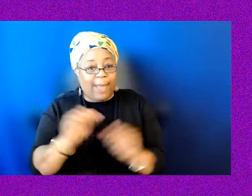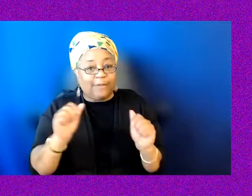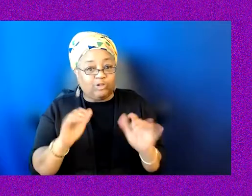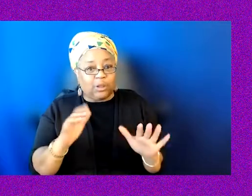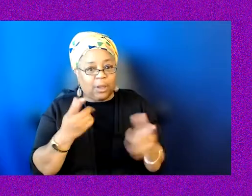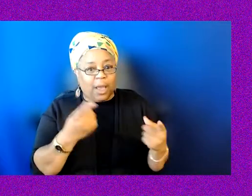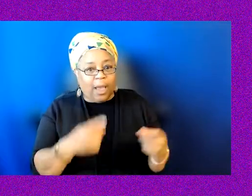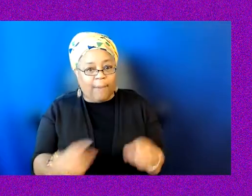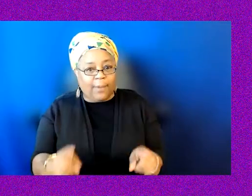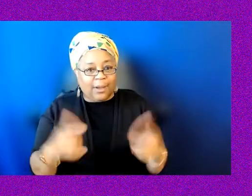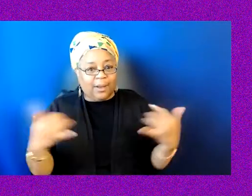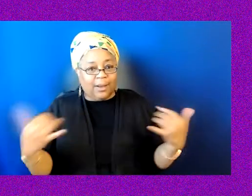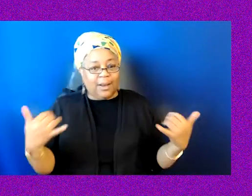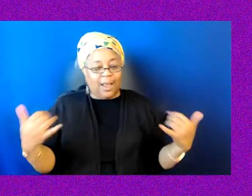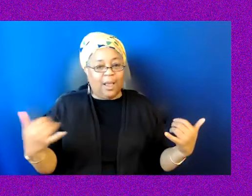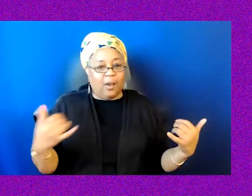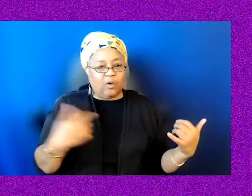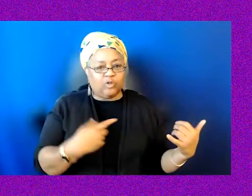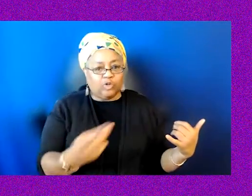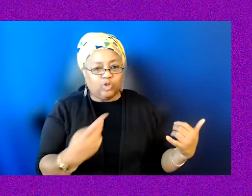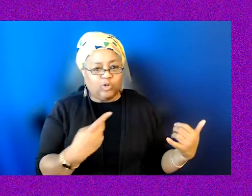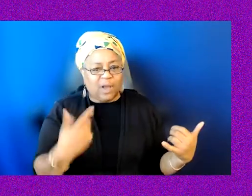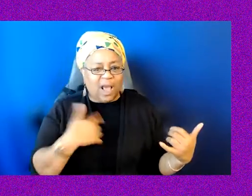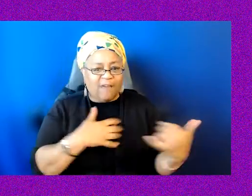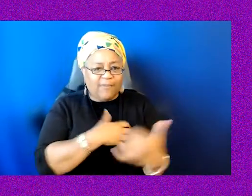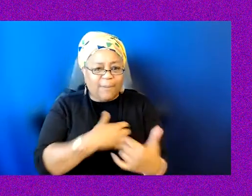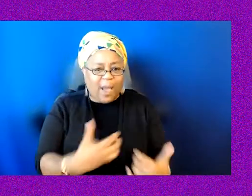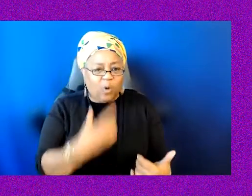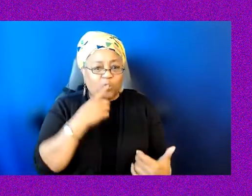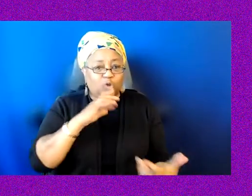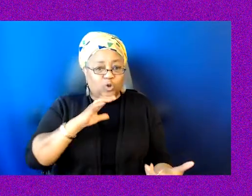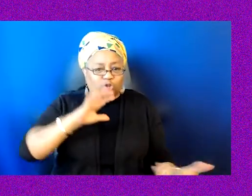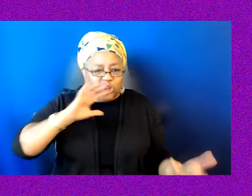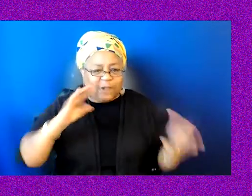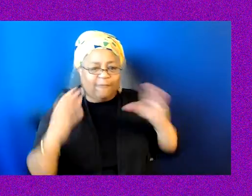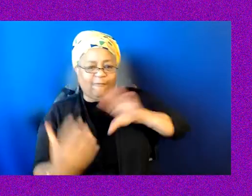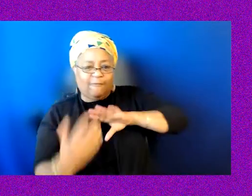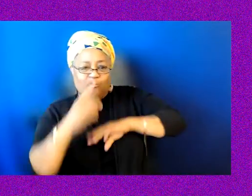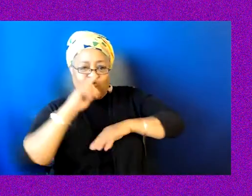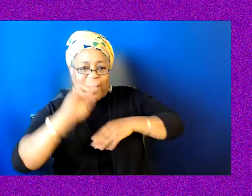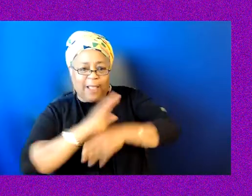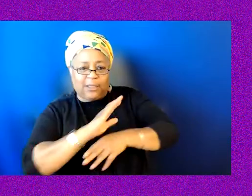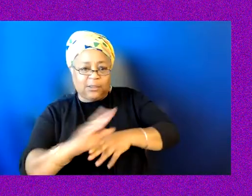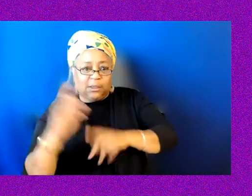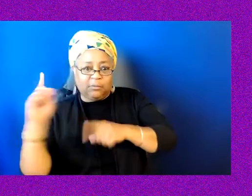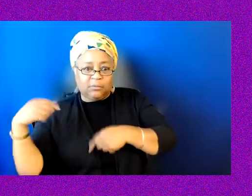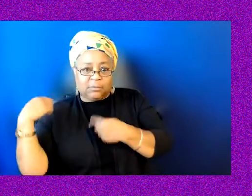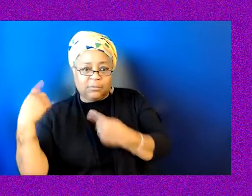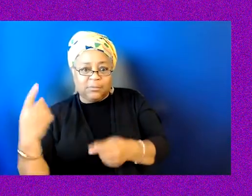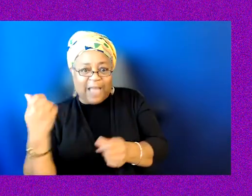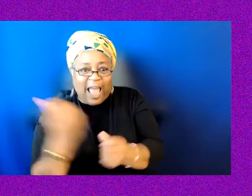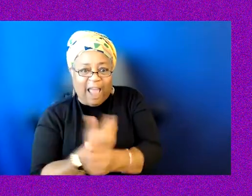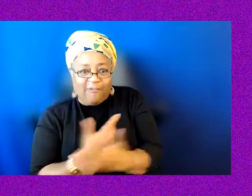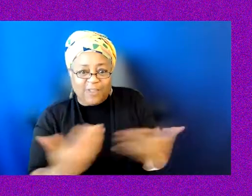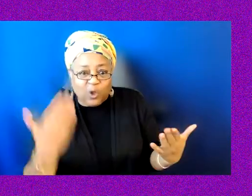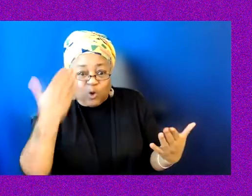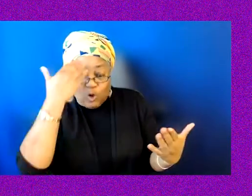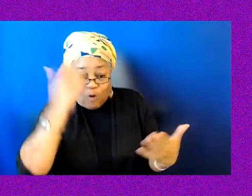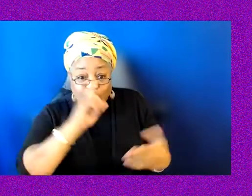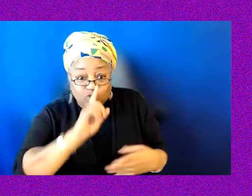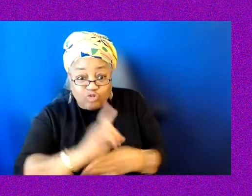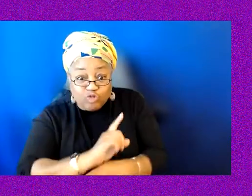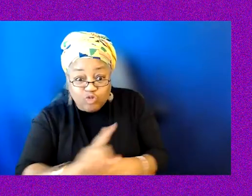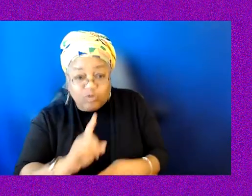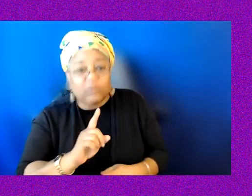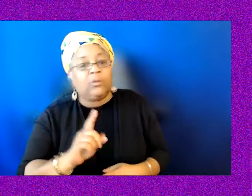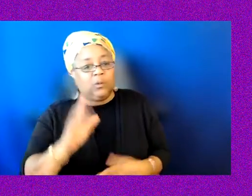es magia descubriéndose y usted tiene el poder de cambiar la realidad de todas cosas que hemos sabido